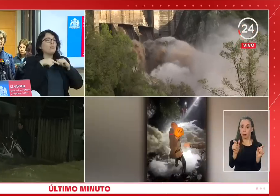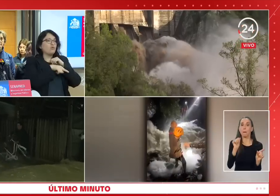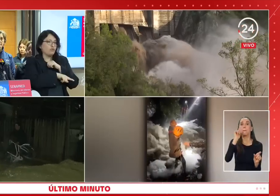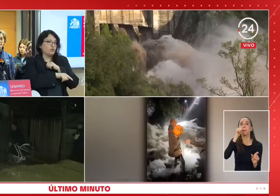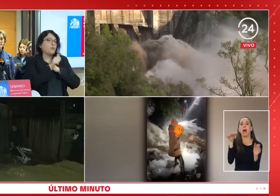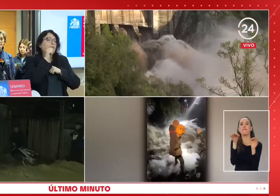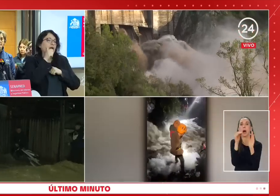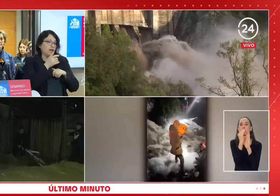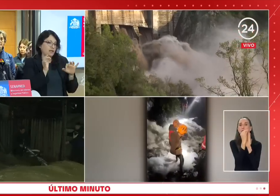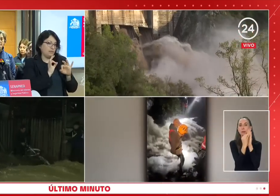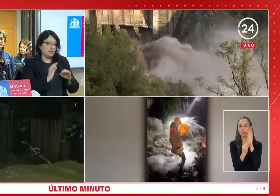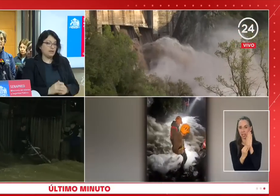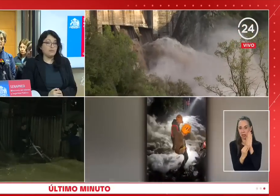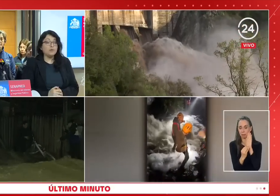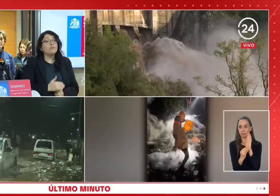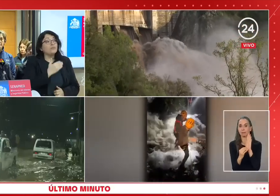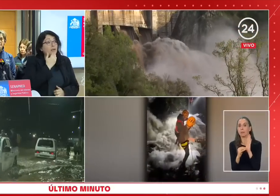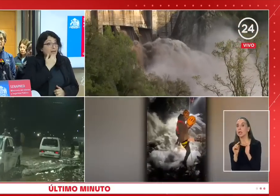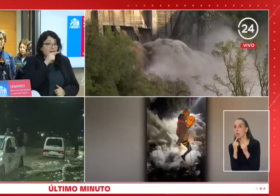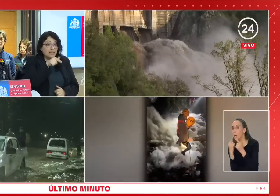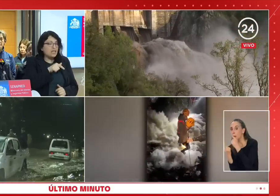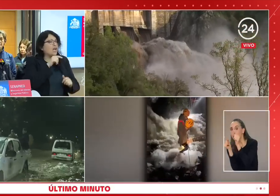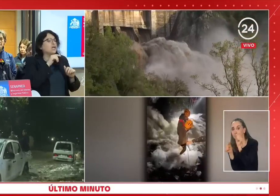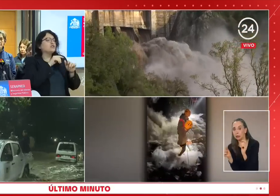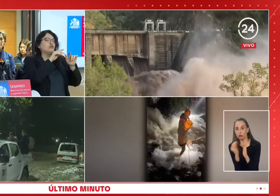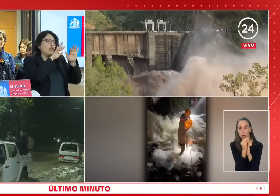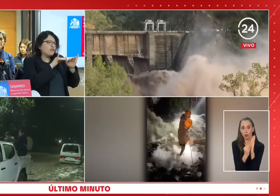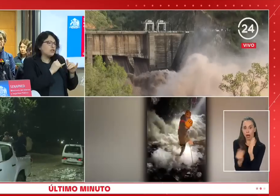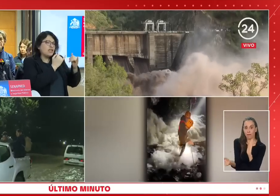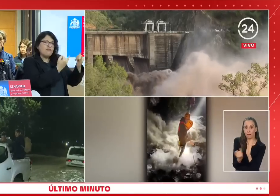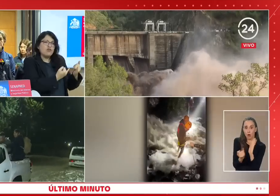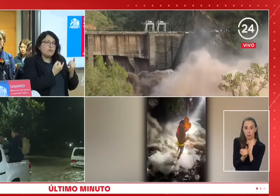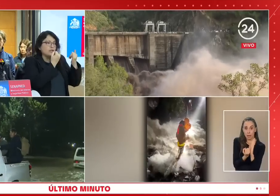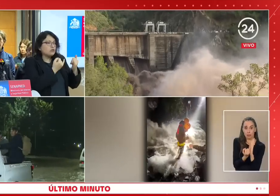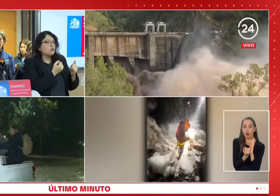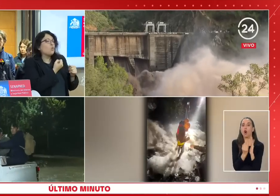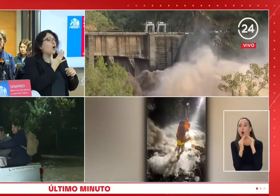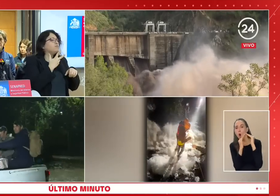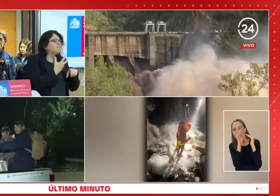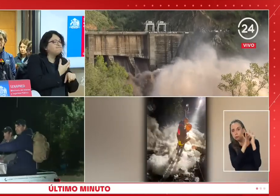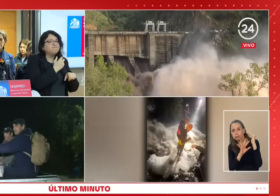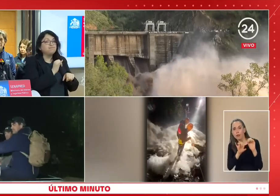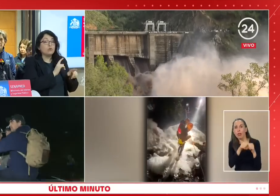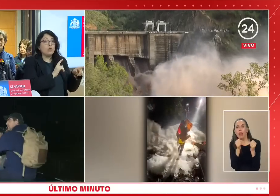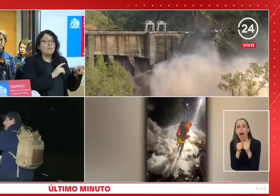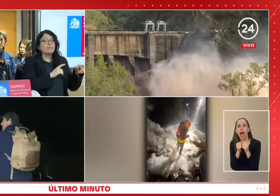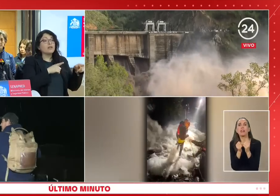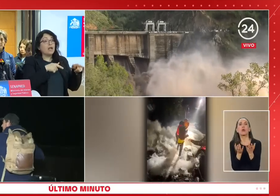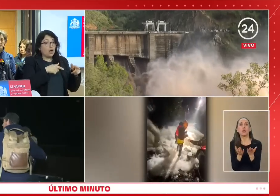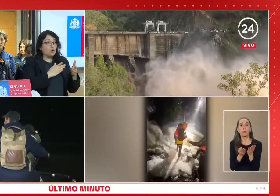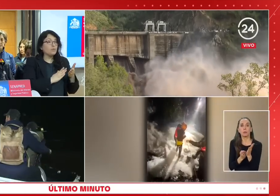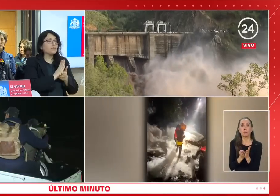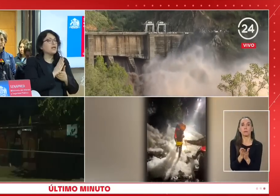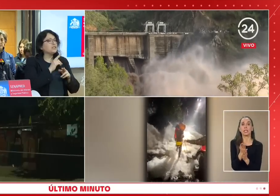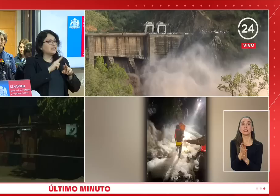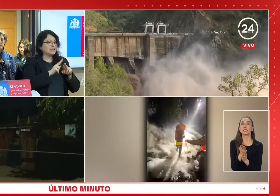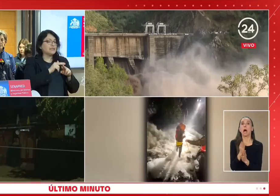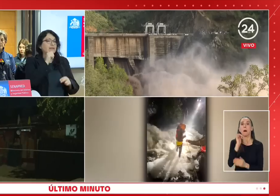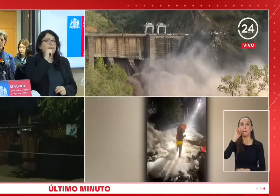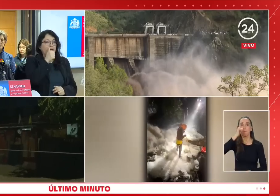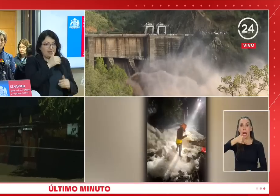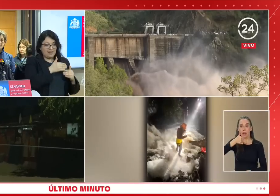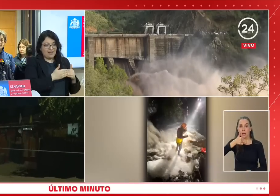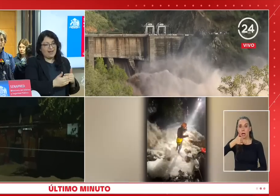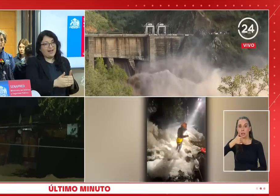mañana también en este levantamiento de de los daños se empieza a desarrollar desde mañana